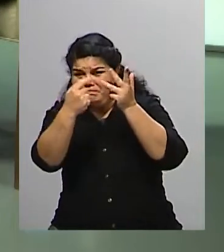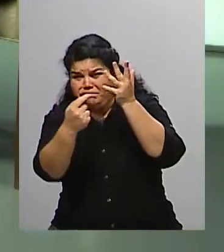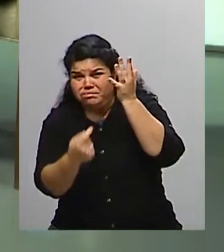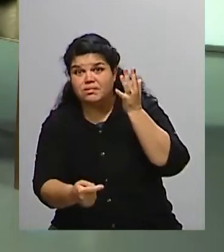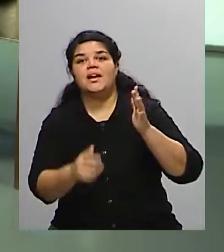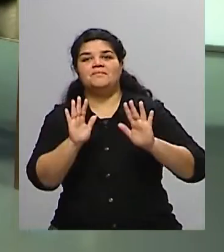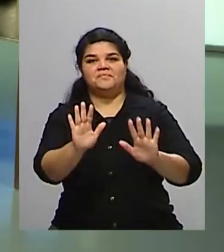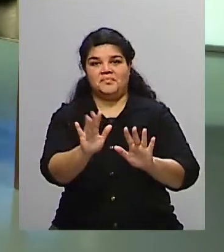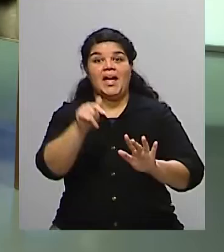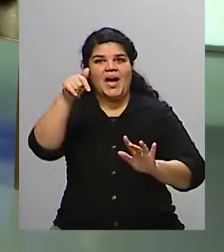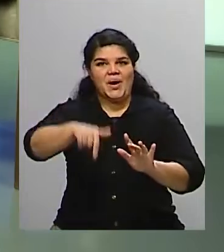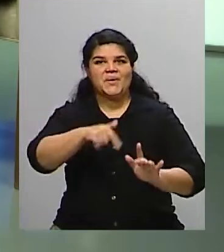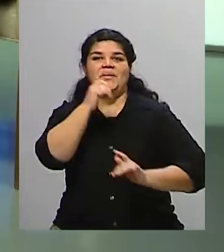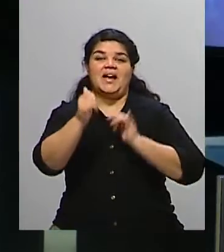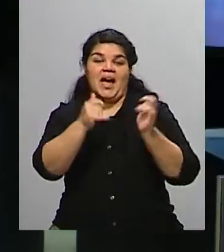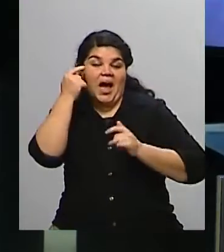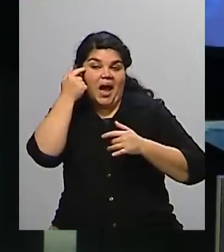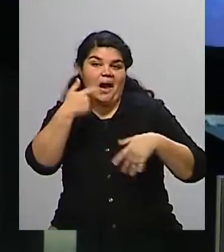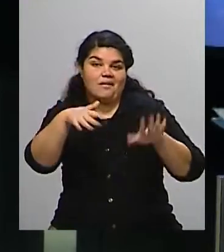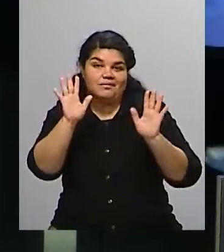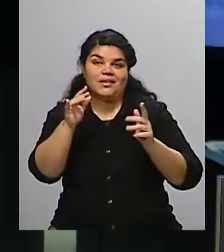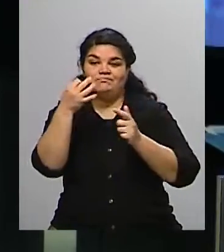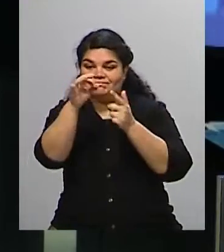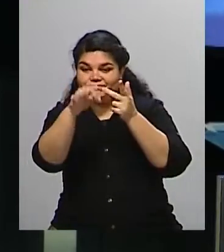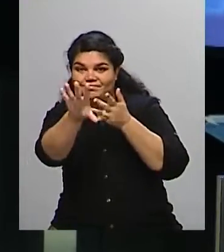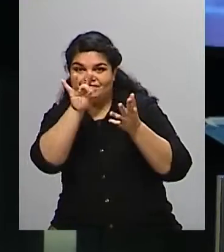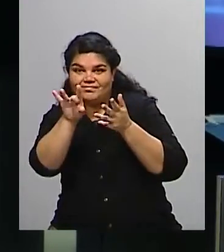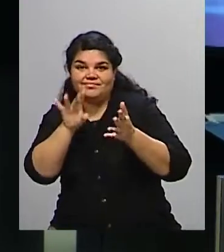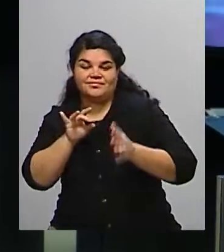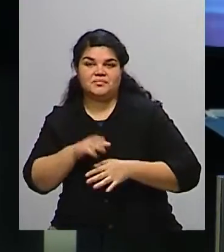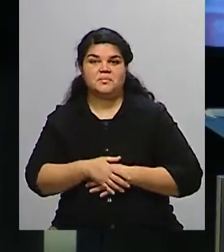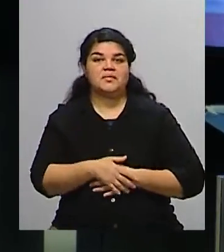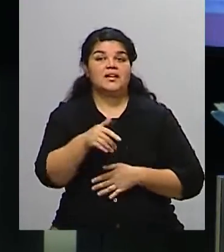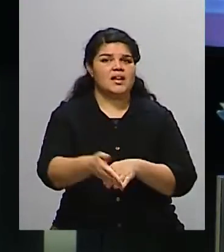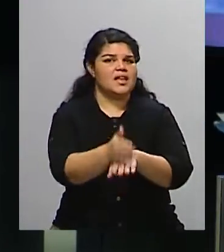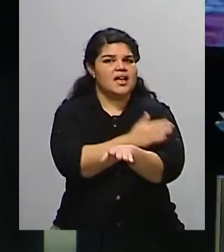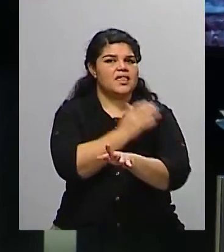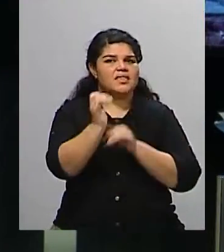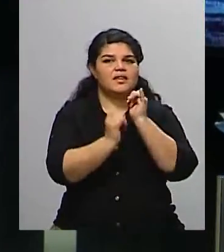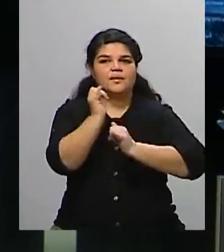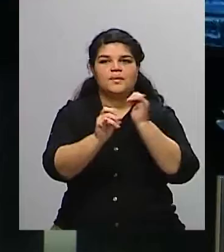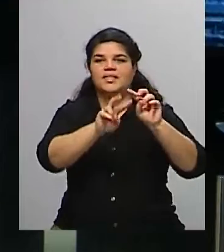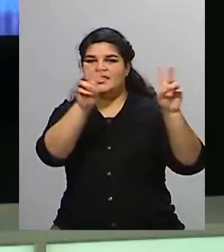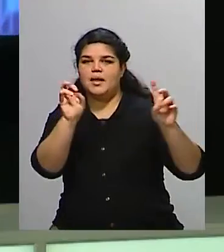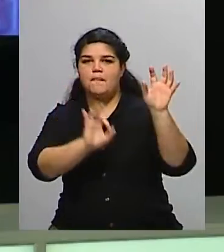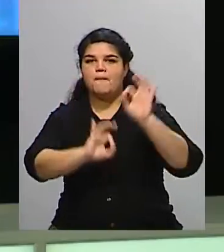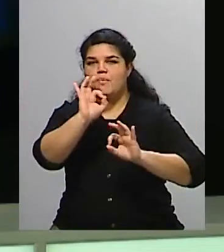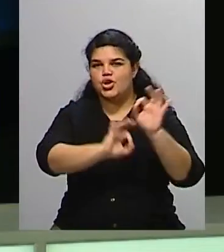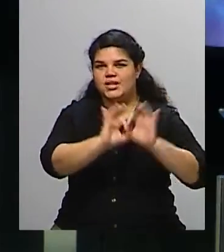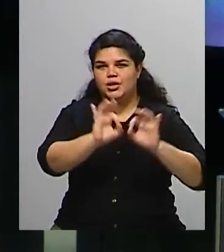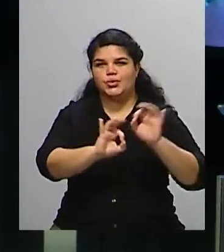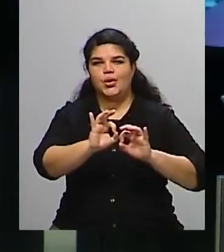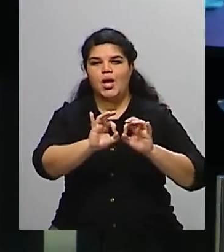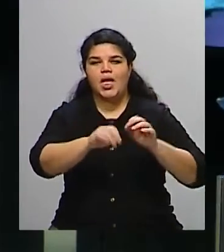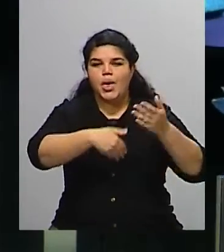podamos incluir todo lo que teníamos pensado. Víctor. Bien, Gustavo, más temprano hablamos del tema de proyectos, ¿sí? de evaluación de